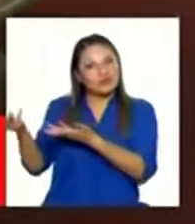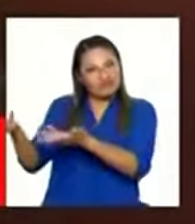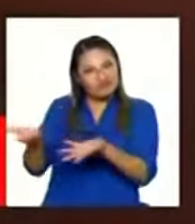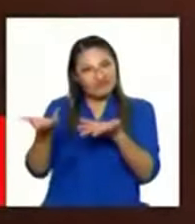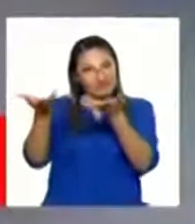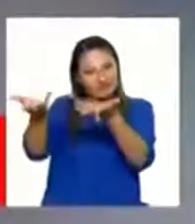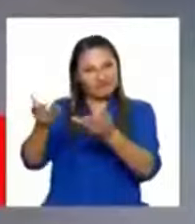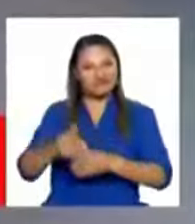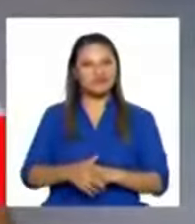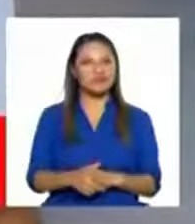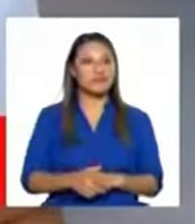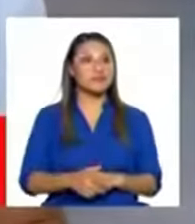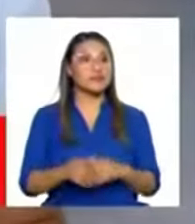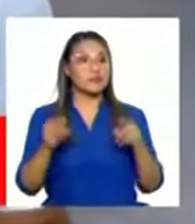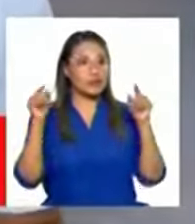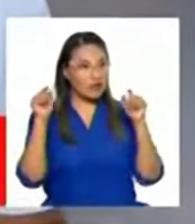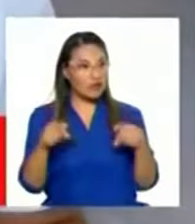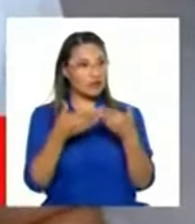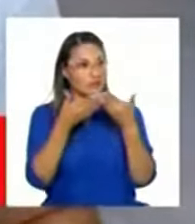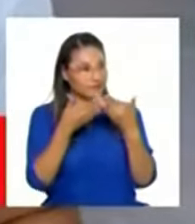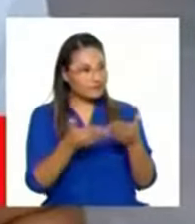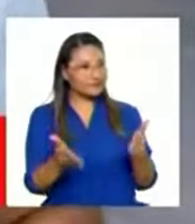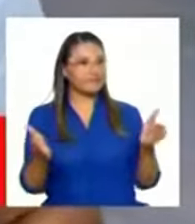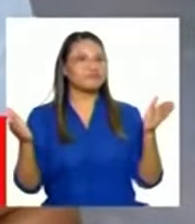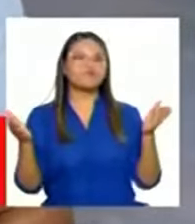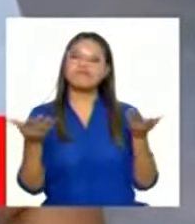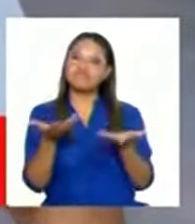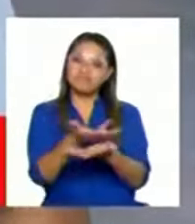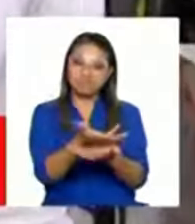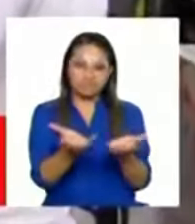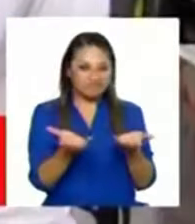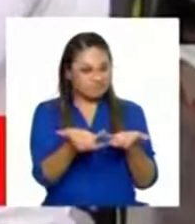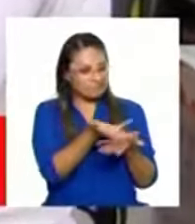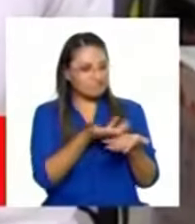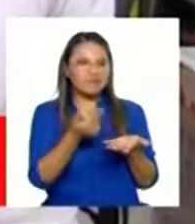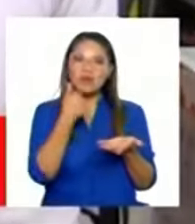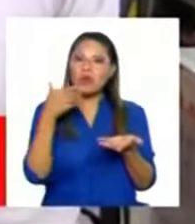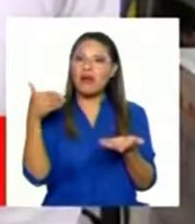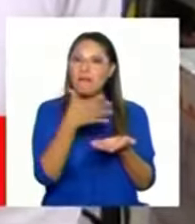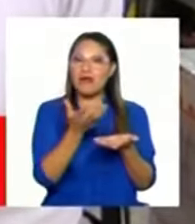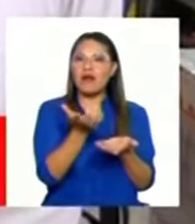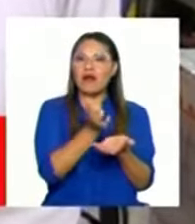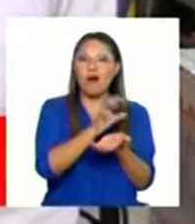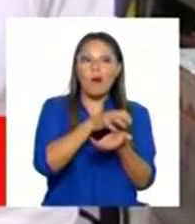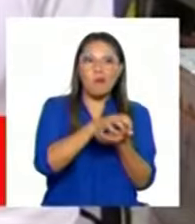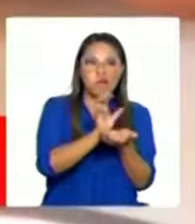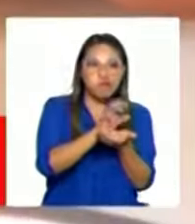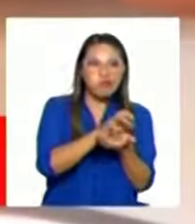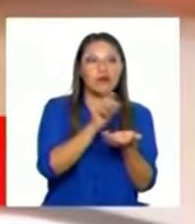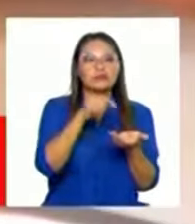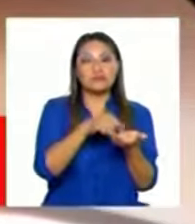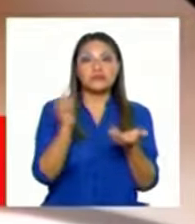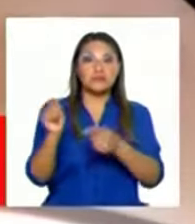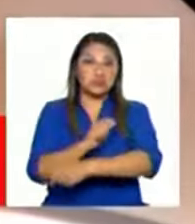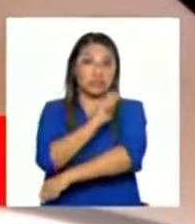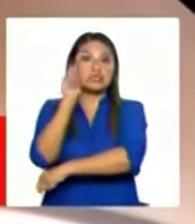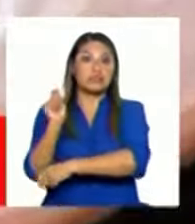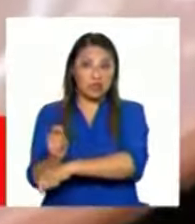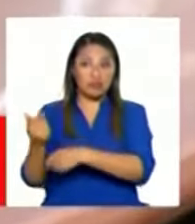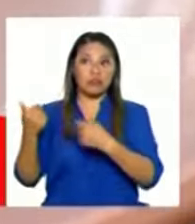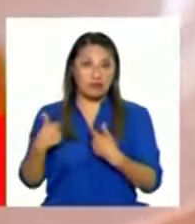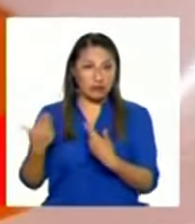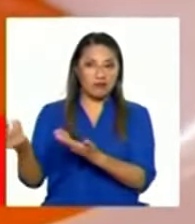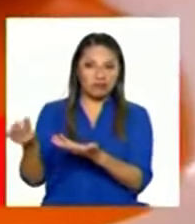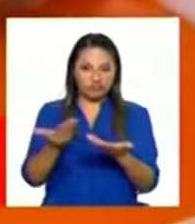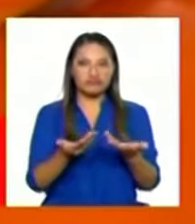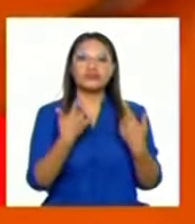público. Estamos presentando en esta oportunidad platos a base de mariscos, ¿no? Mariscos que ofrecemos en Tacna, que uno de